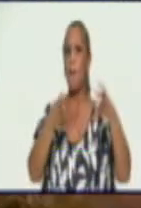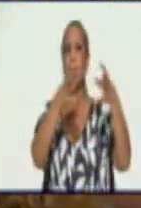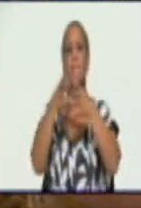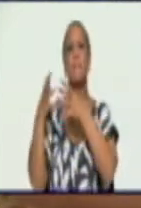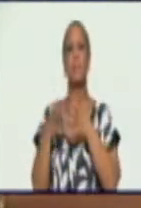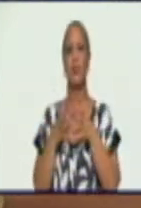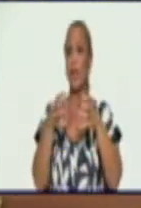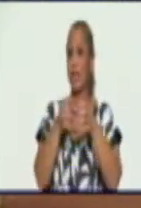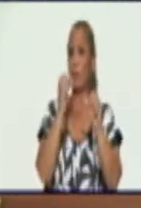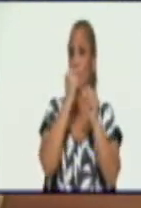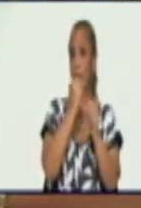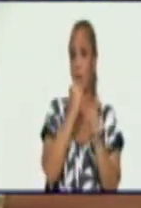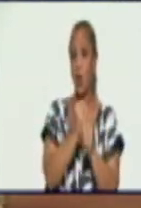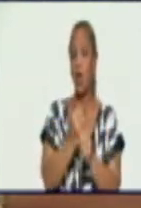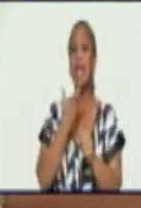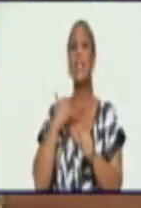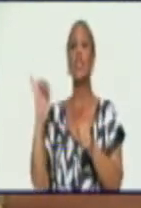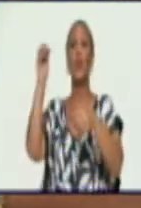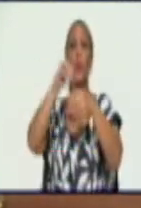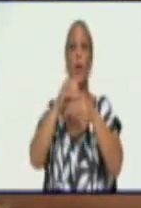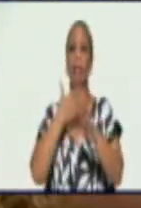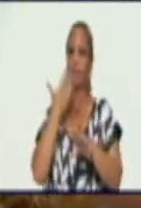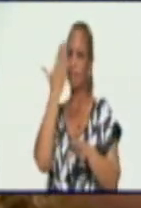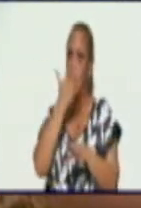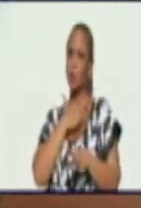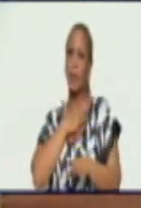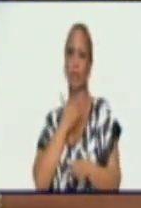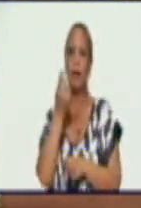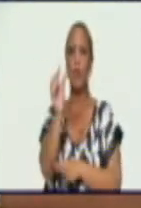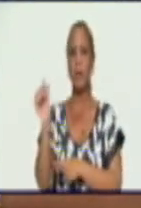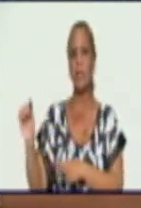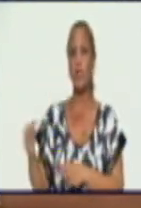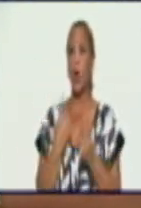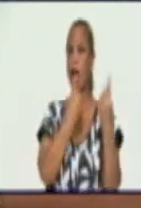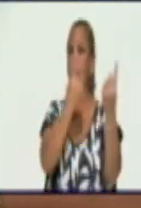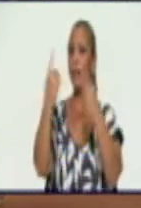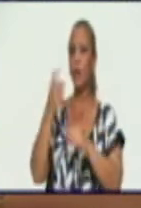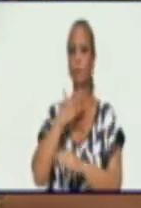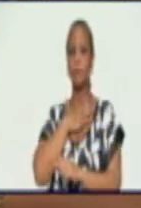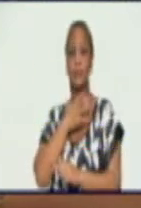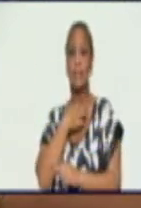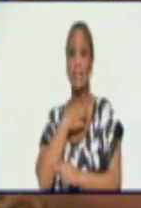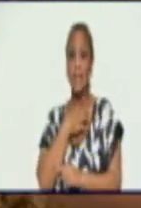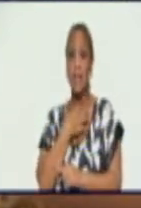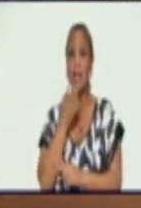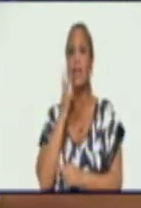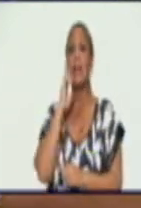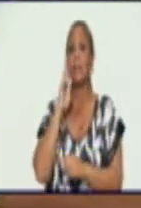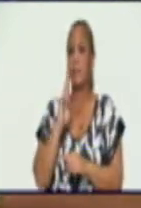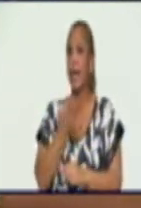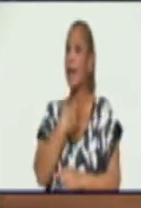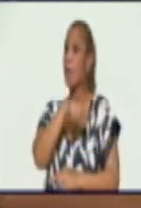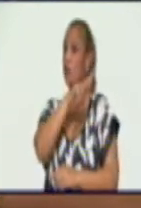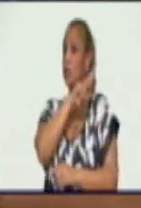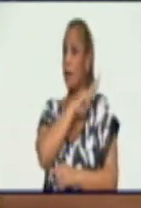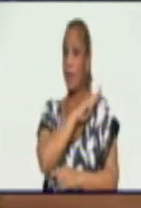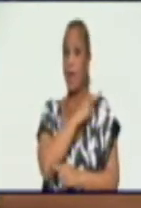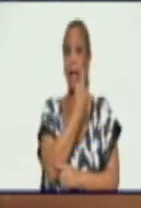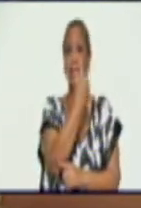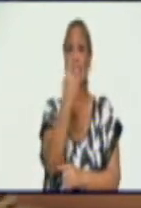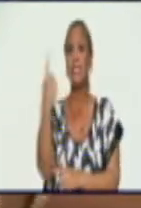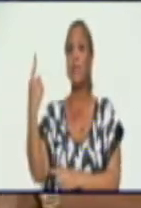incluida nuestra población por tanto cada uno de nosotros tiene que reconocer la responsabilidad individual